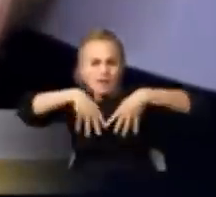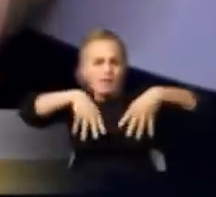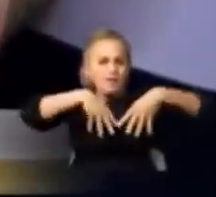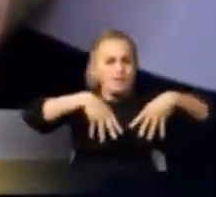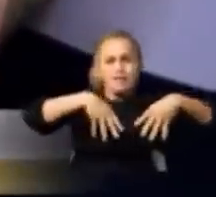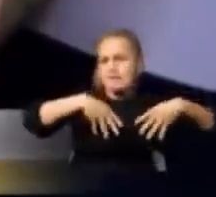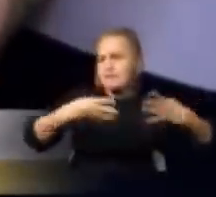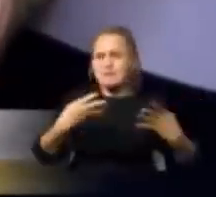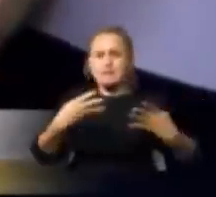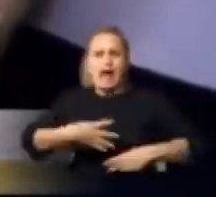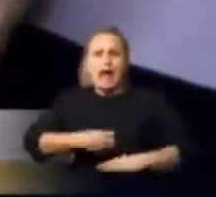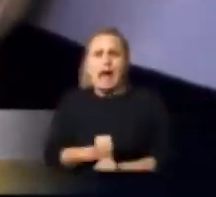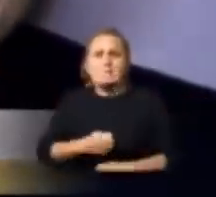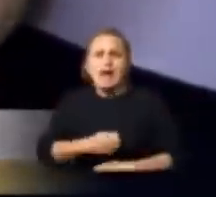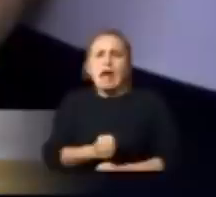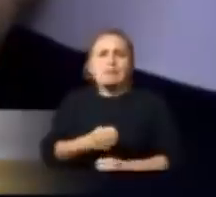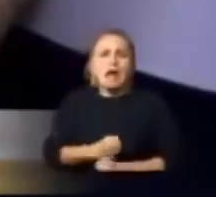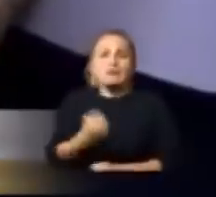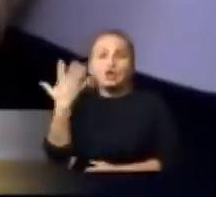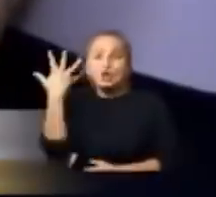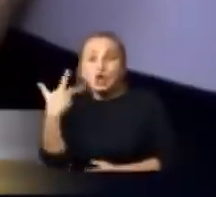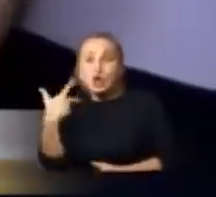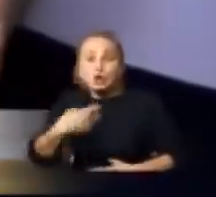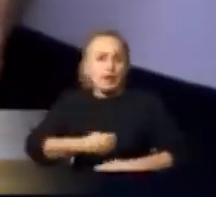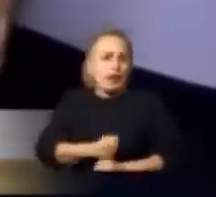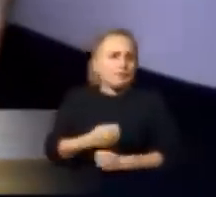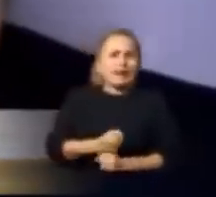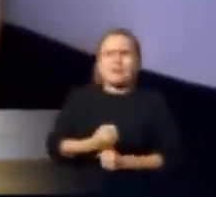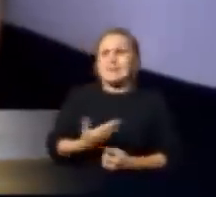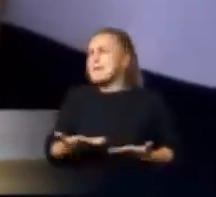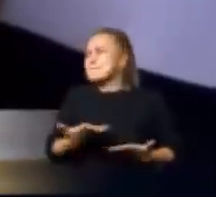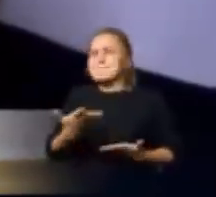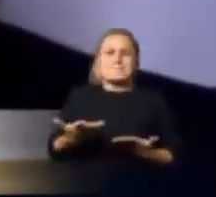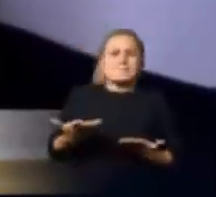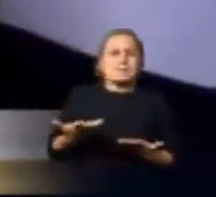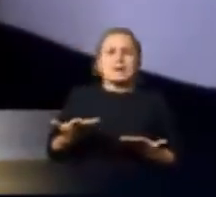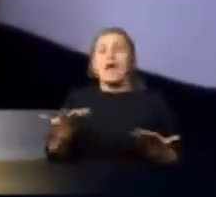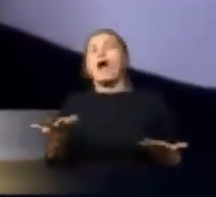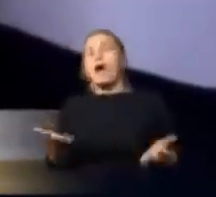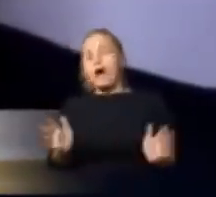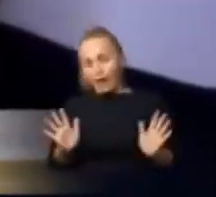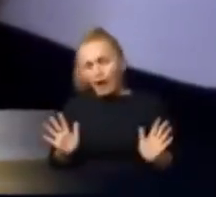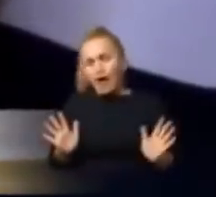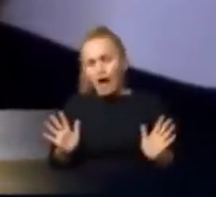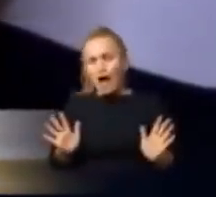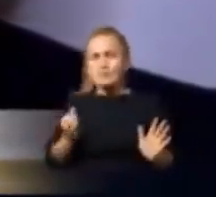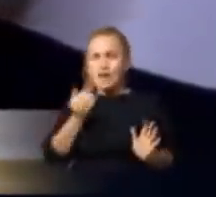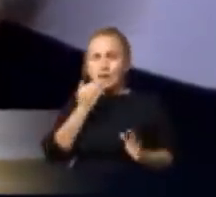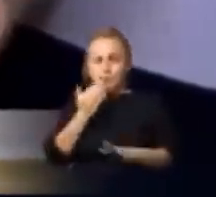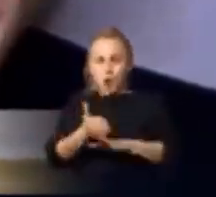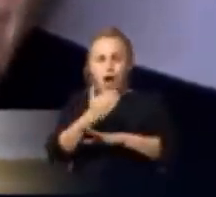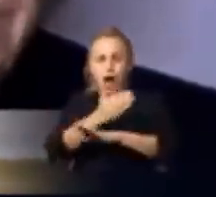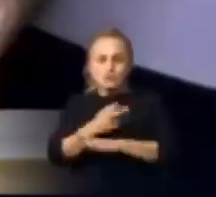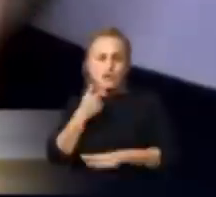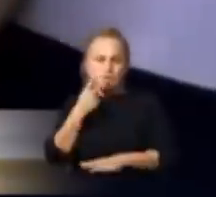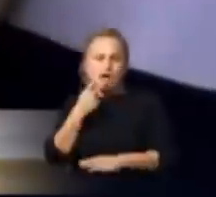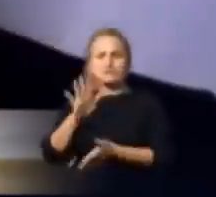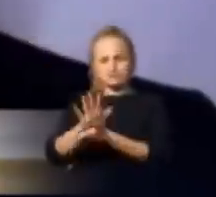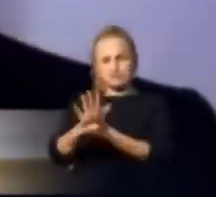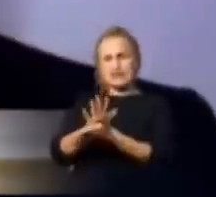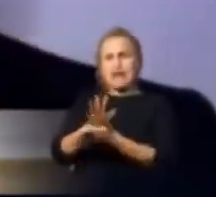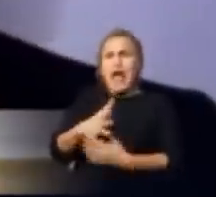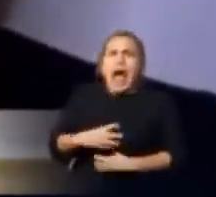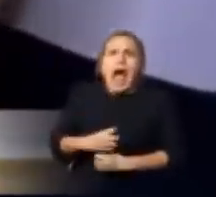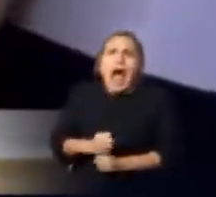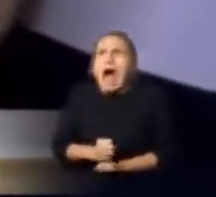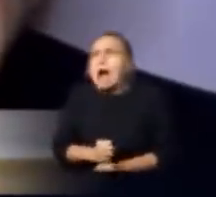están literalmente aguantando hambre. Pero no el hambre de esas que uno dice un ratico antes de almorzar, que dice, no, es que me estoy